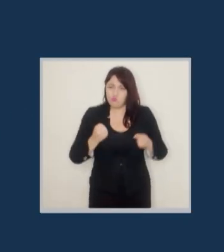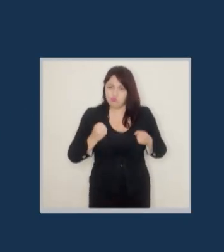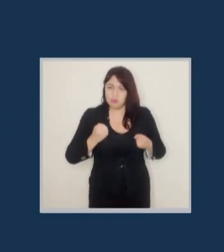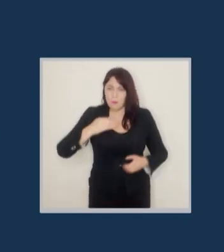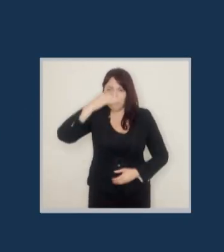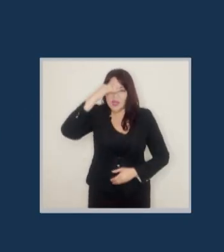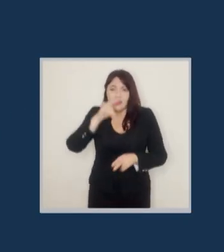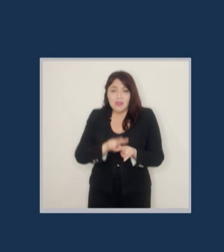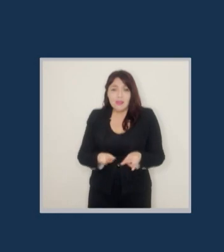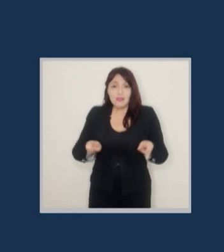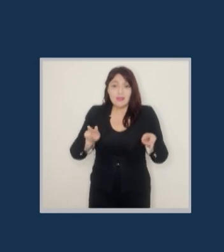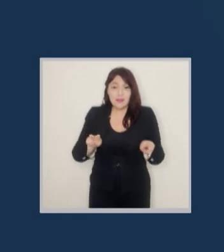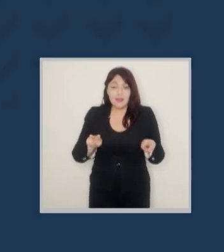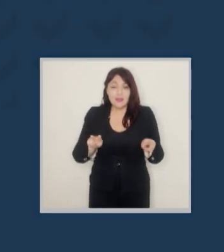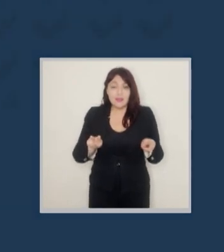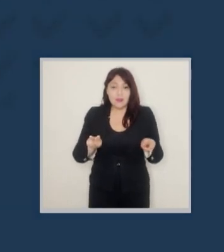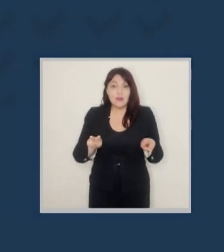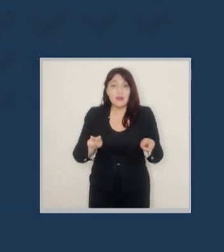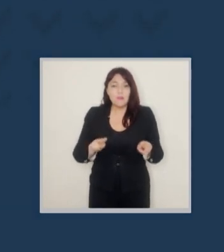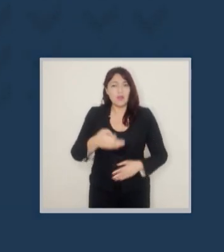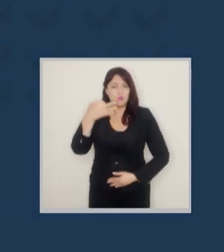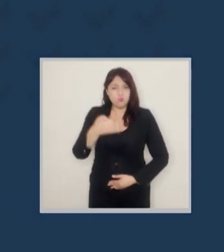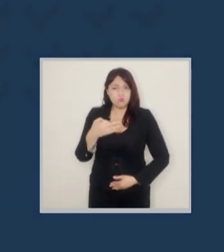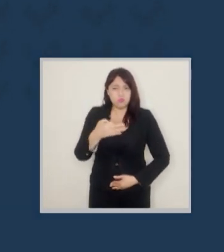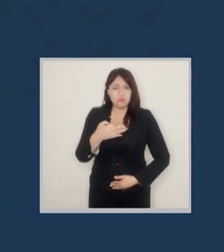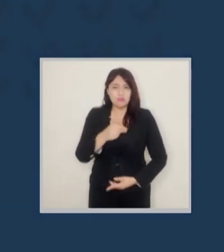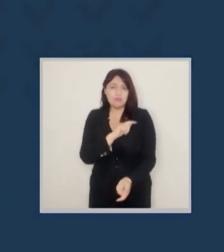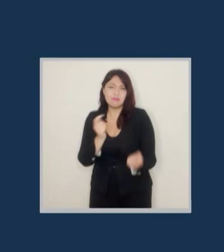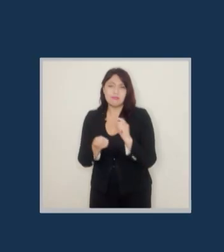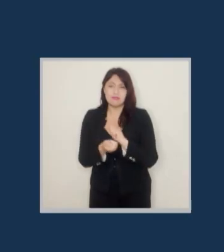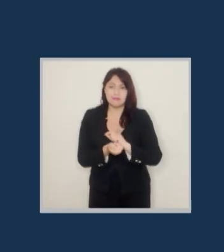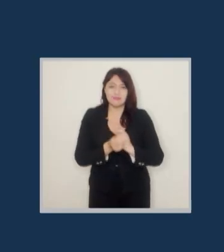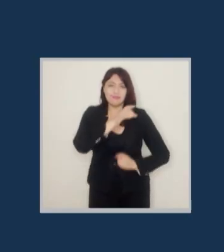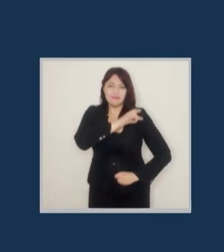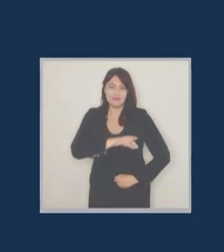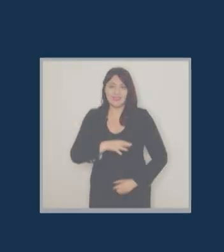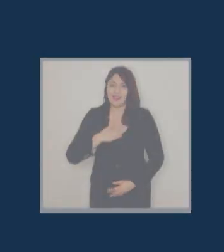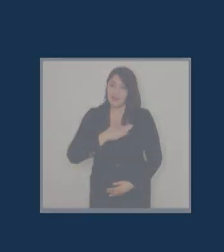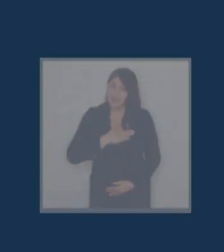experiencia y la tranquilidad para consolidar el cambio que Chile quiere.